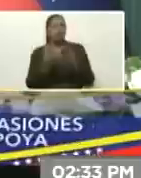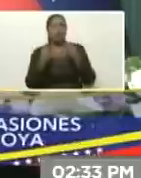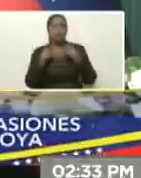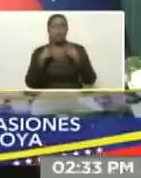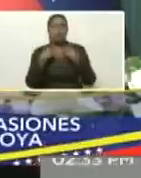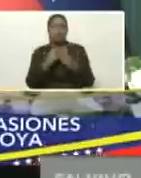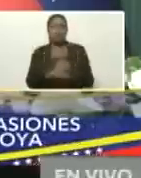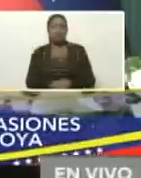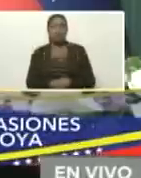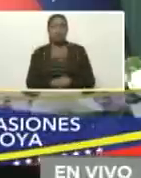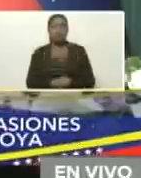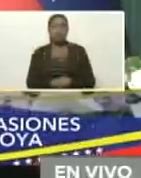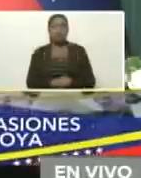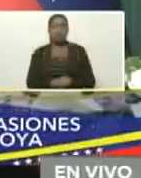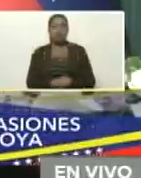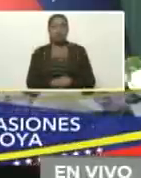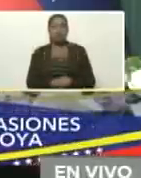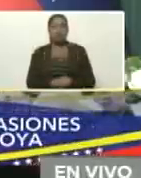Un mundo